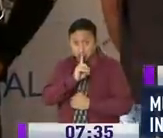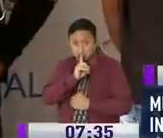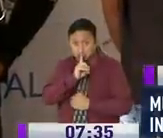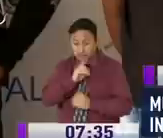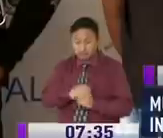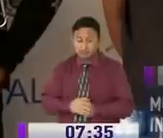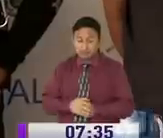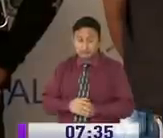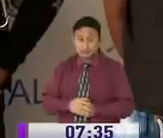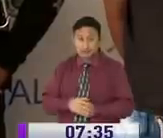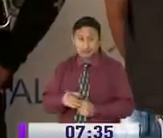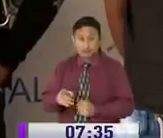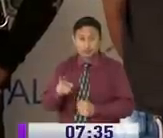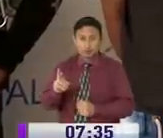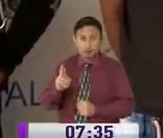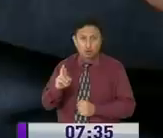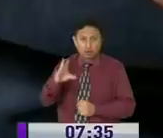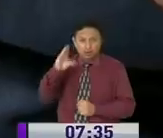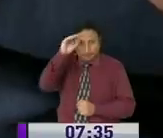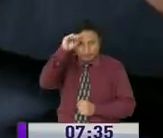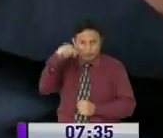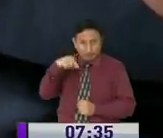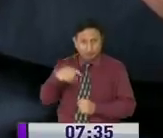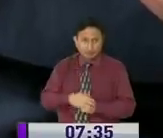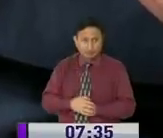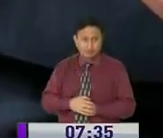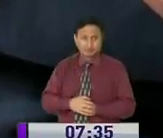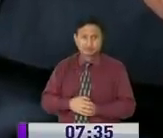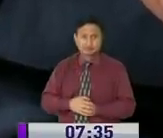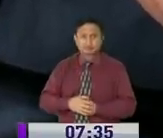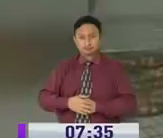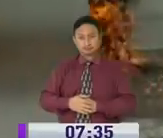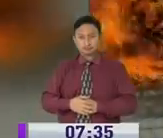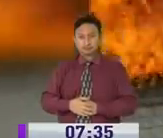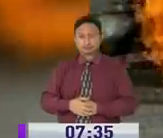de escarmiento y enderecen sus pasos. En Quito informó Iván Casamen.